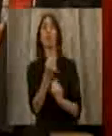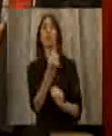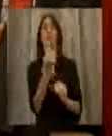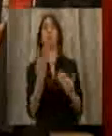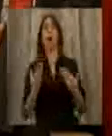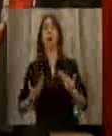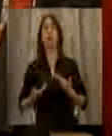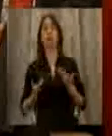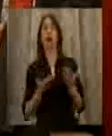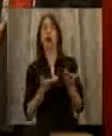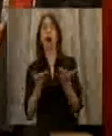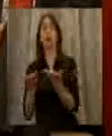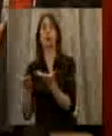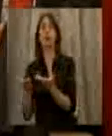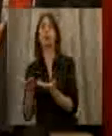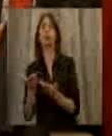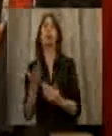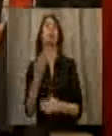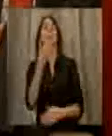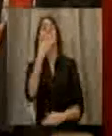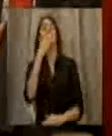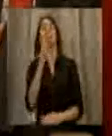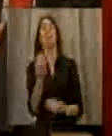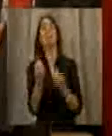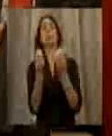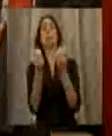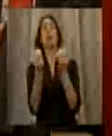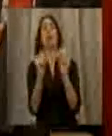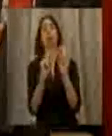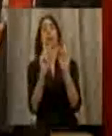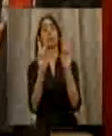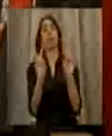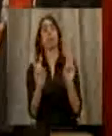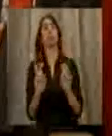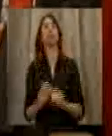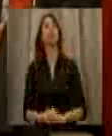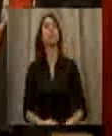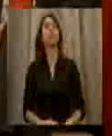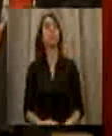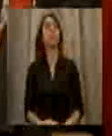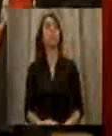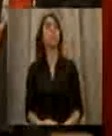atenciones y el mejoramiento sustancial en esa materia.